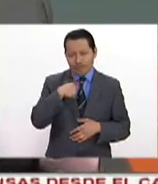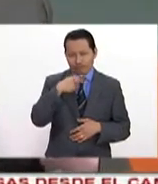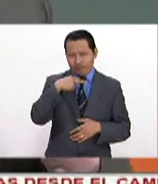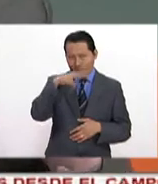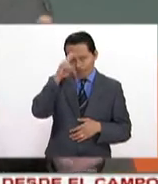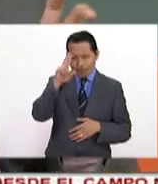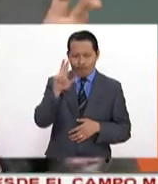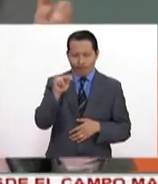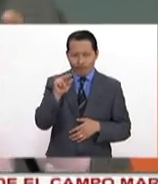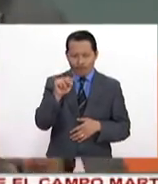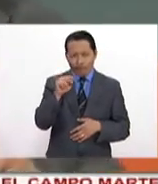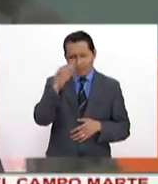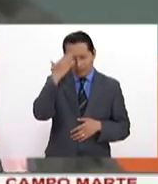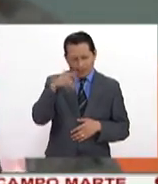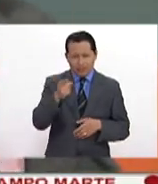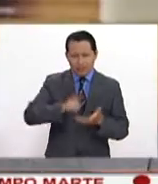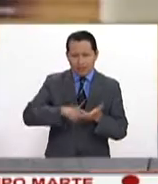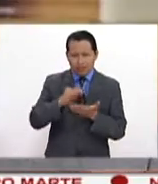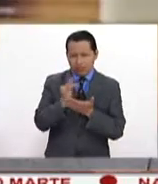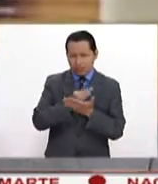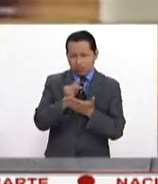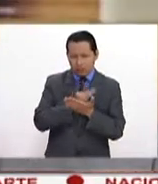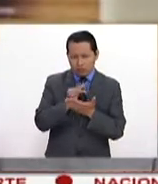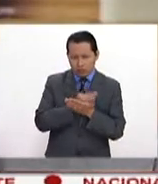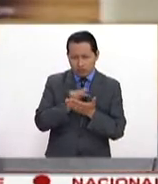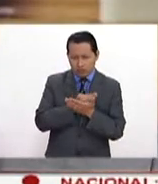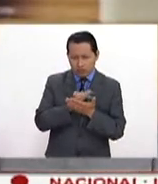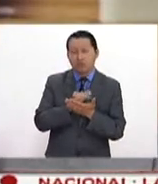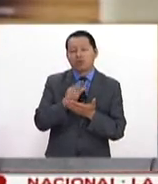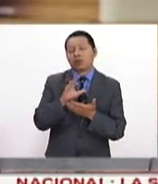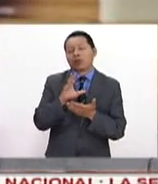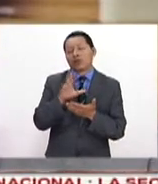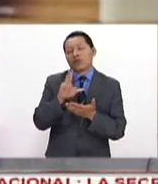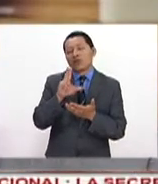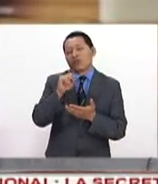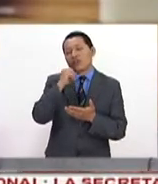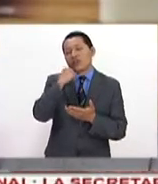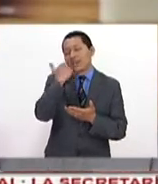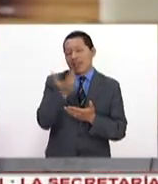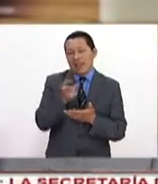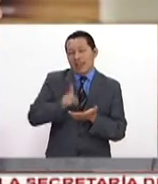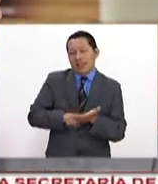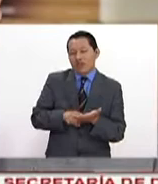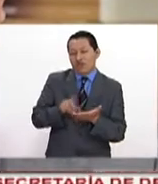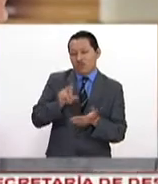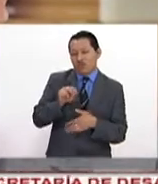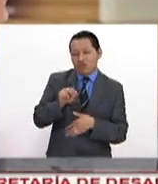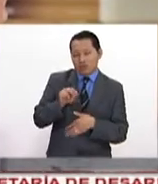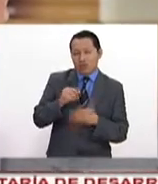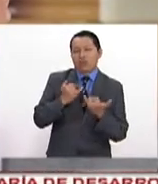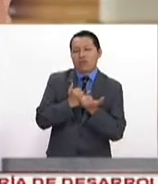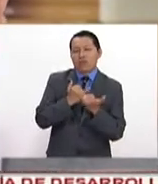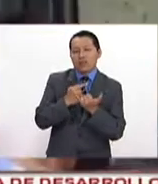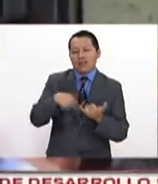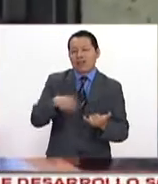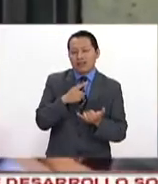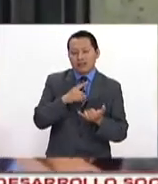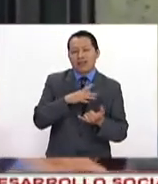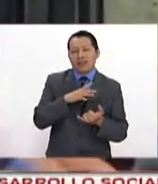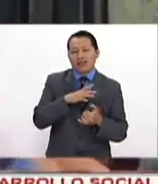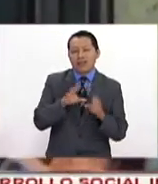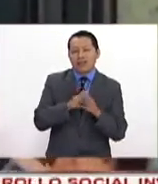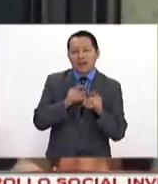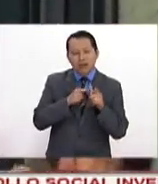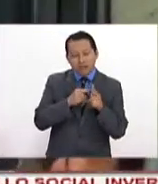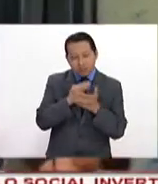hay una corriente al interior de Morena que no quisiera verlo dentro y que obviamente les hace ruido el que se mantenga